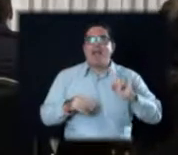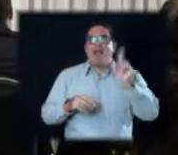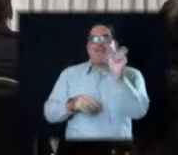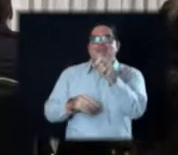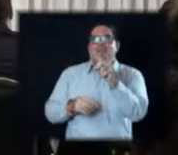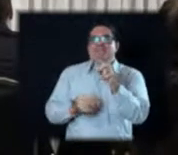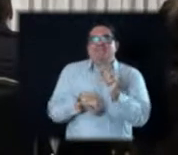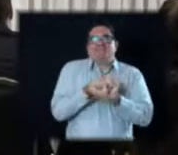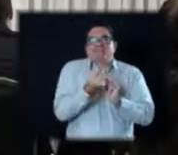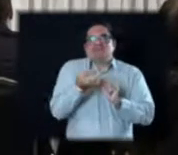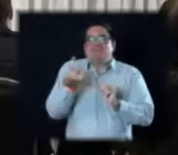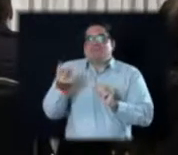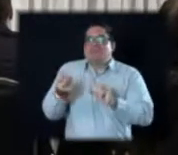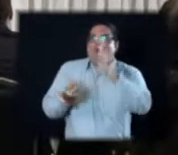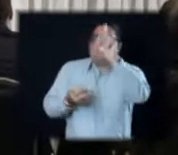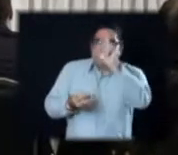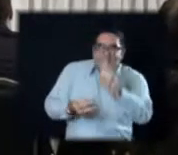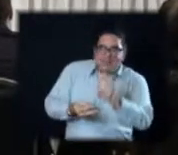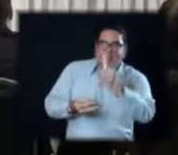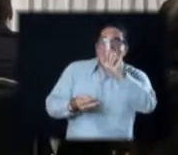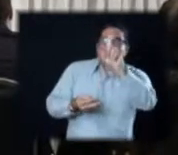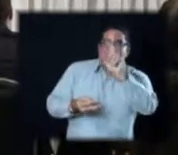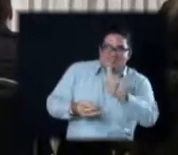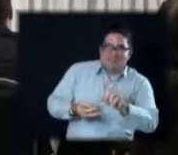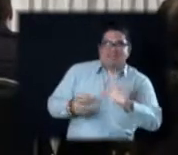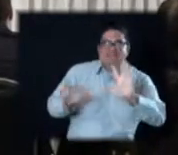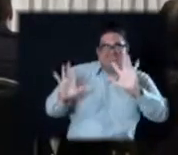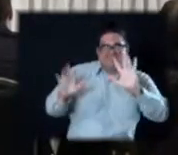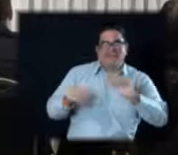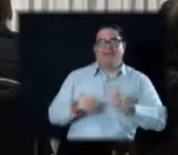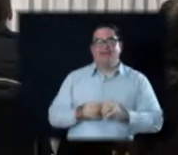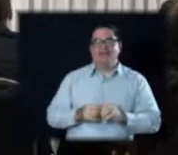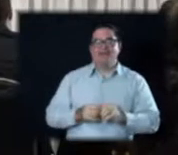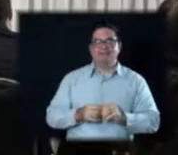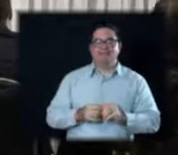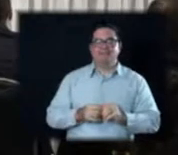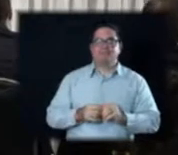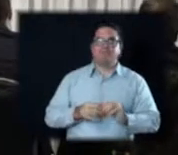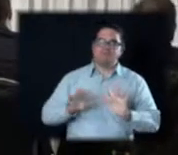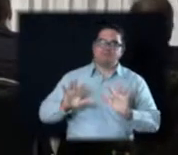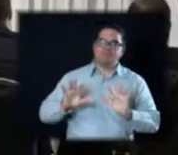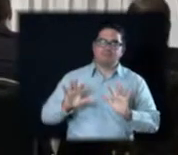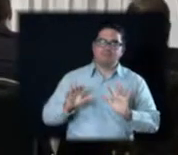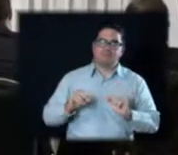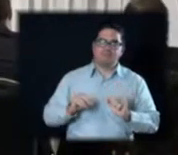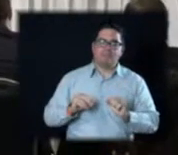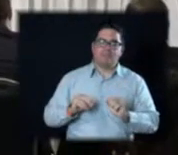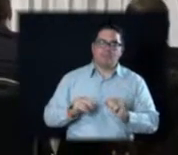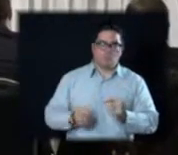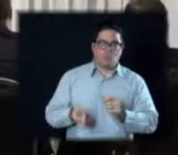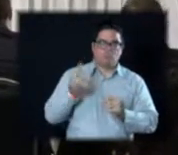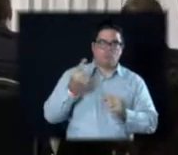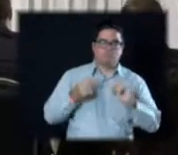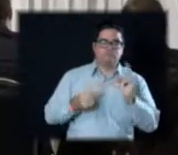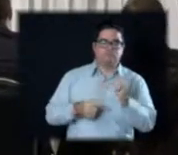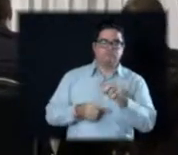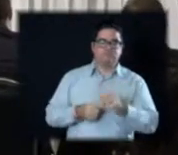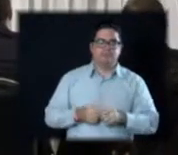Vienen siempre en pares, aunque no, las parejas no estén directamente relacionadas. Una